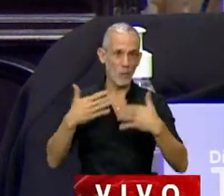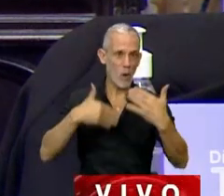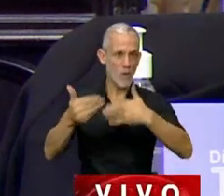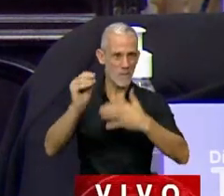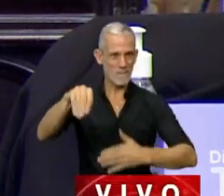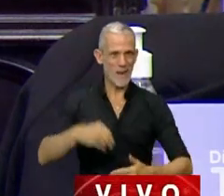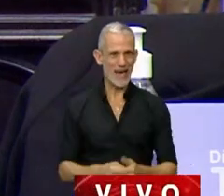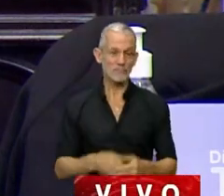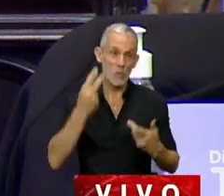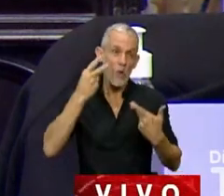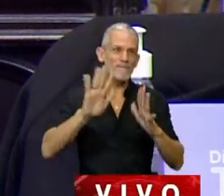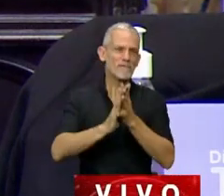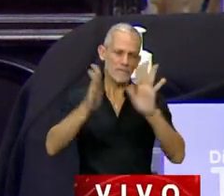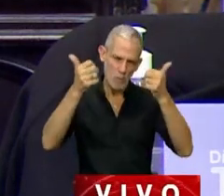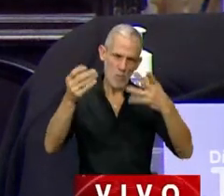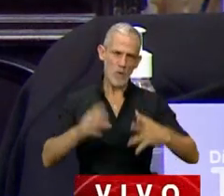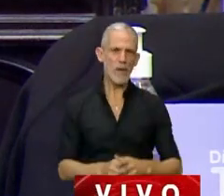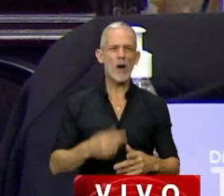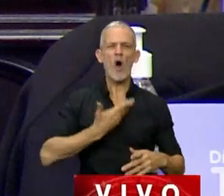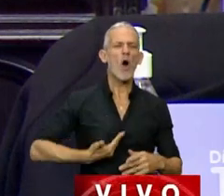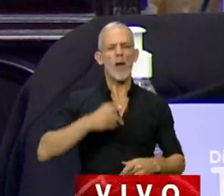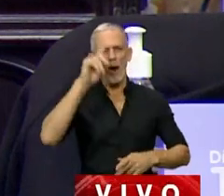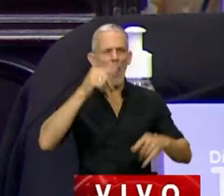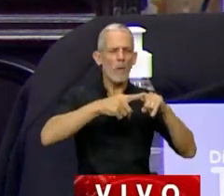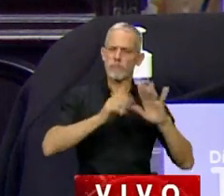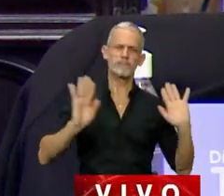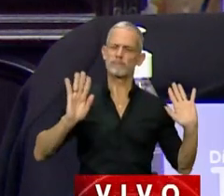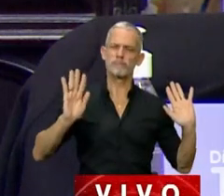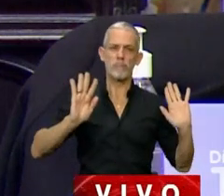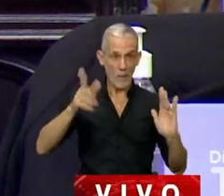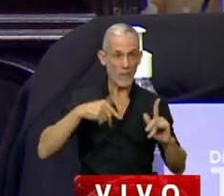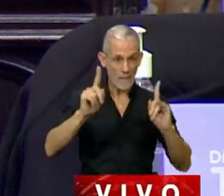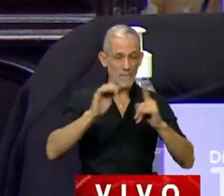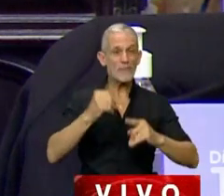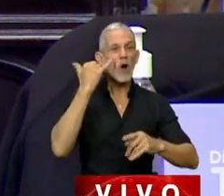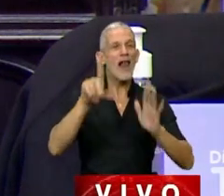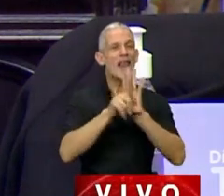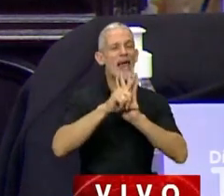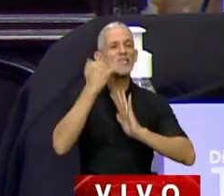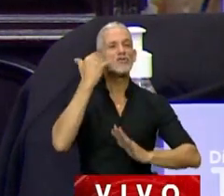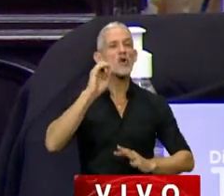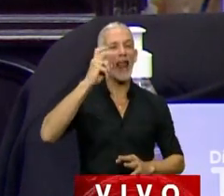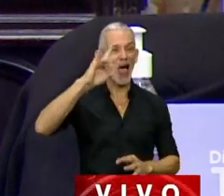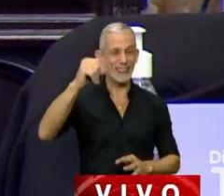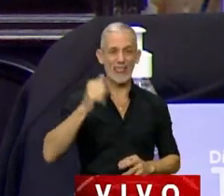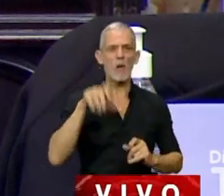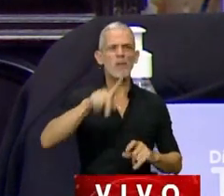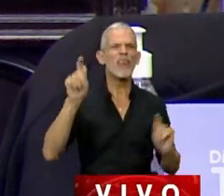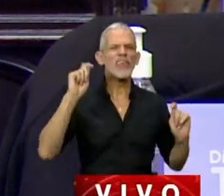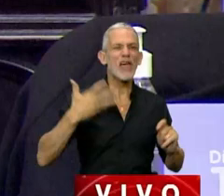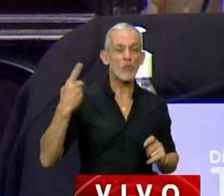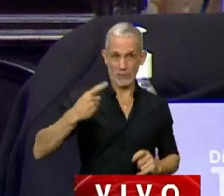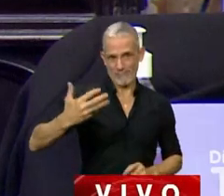Y ojalá lo podamos reconocer, porque esto atraviesa los gobiernos, y esa es la política ambiental y es lo que quisimos hacer con la ley Yolanda, que es patrimonio de la